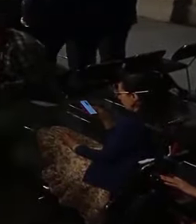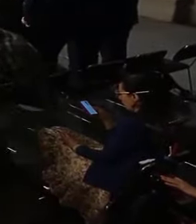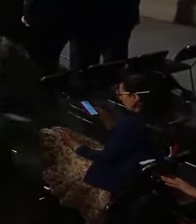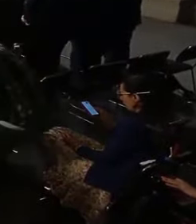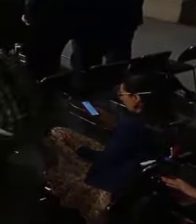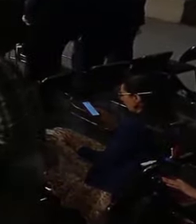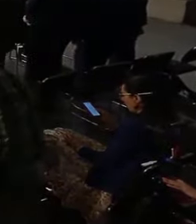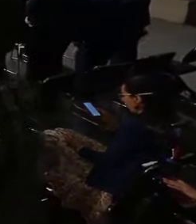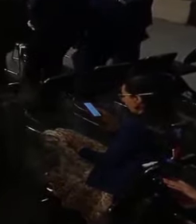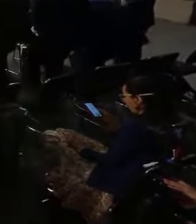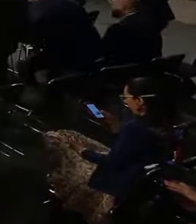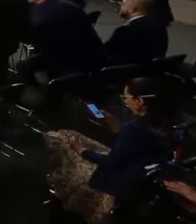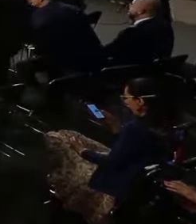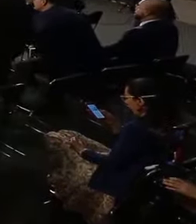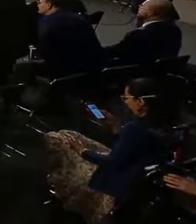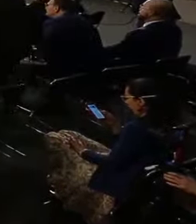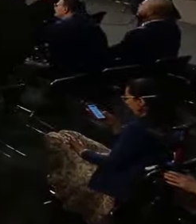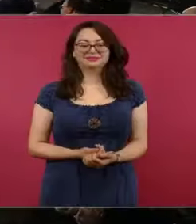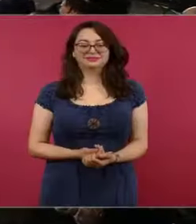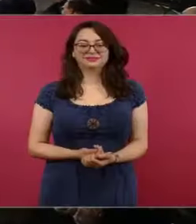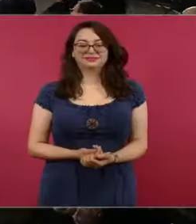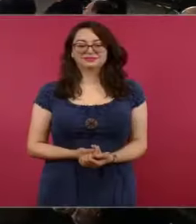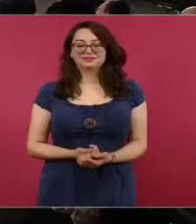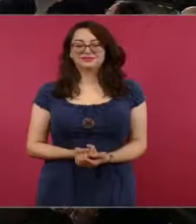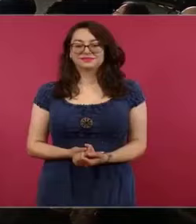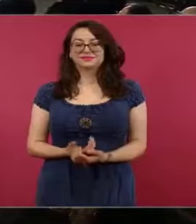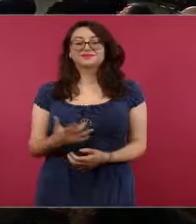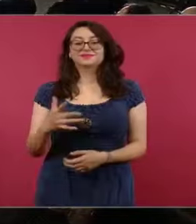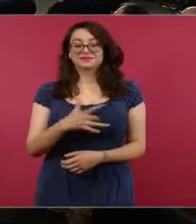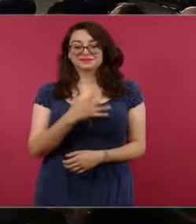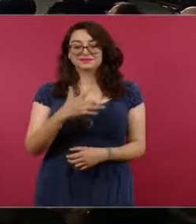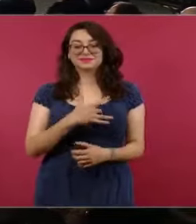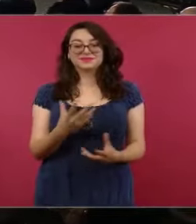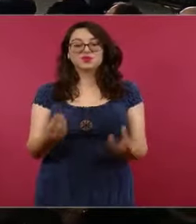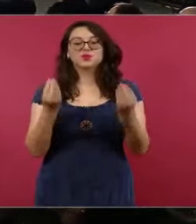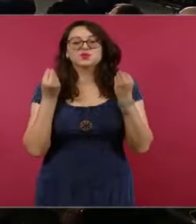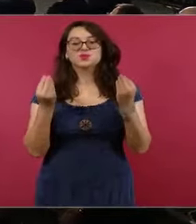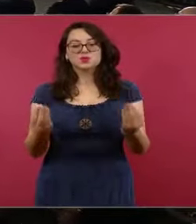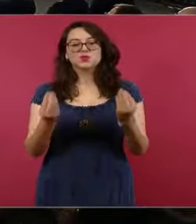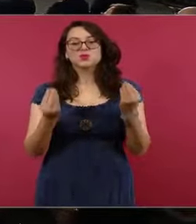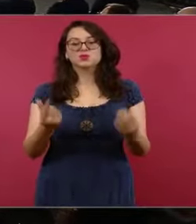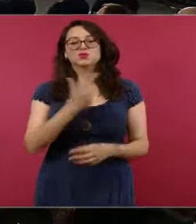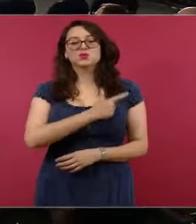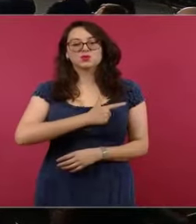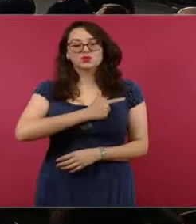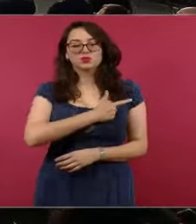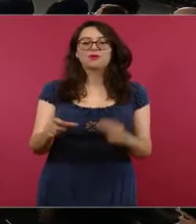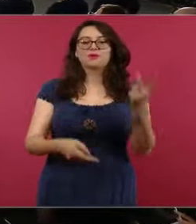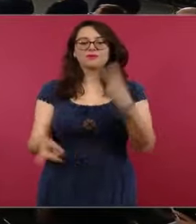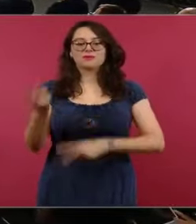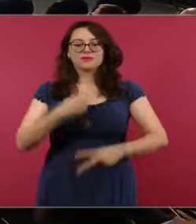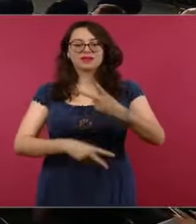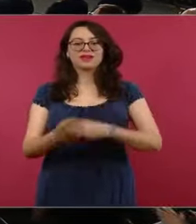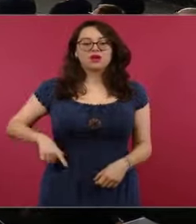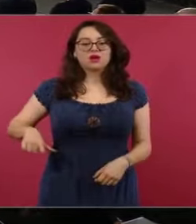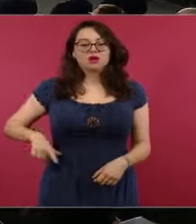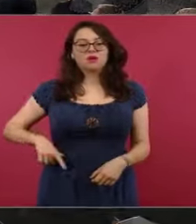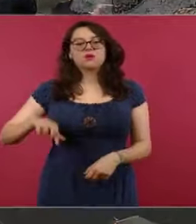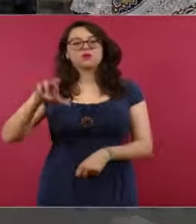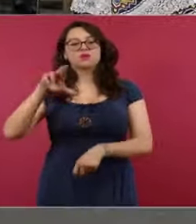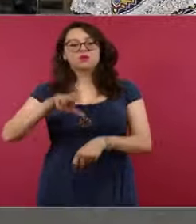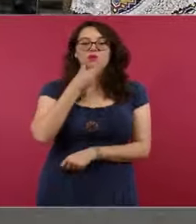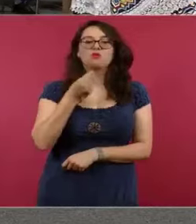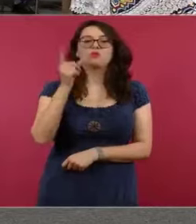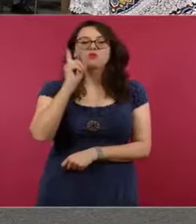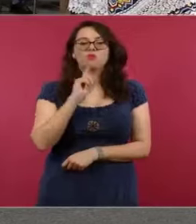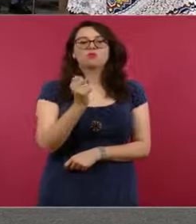el que en esta conferencia nos acompañen las gobernadoras, los gobernadores de